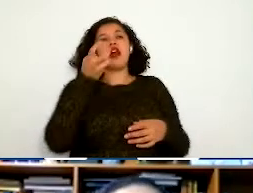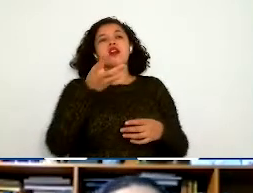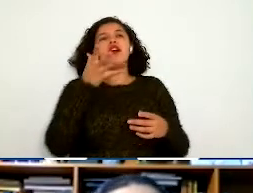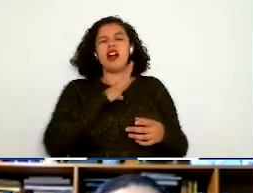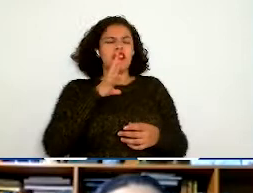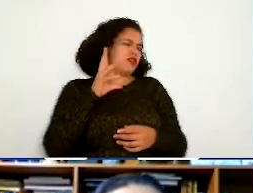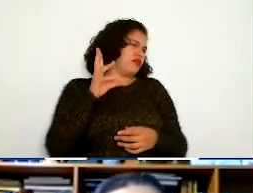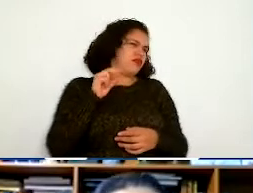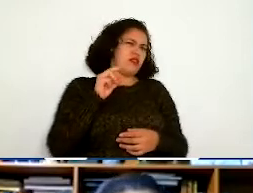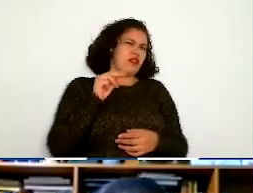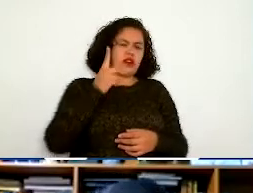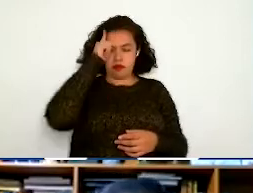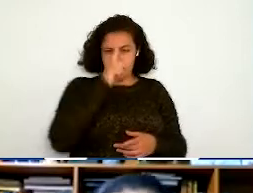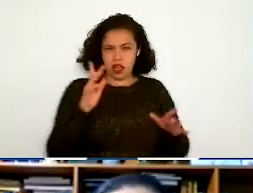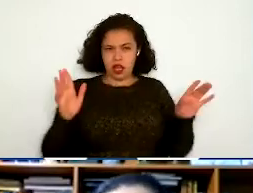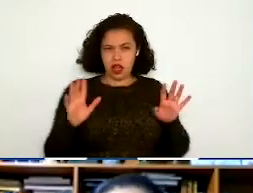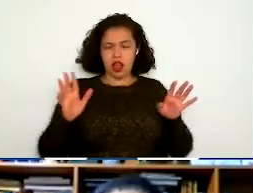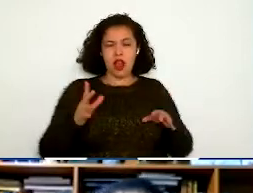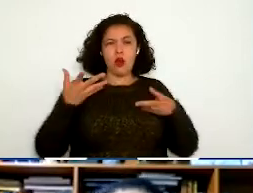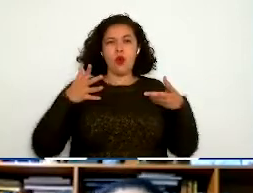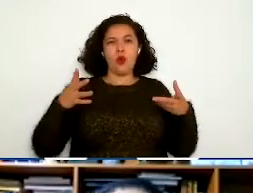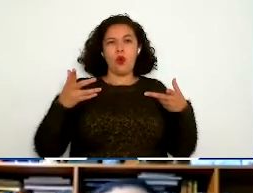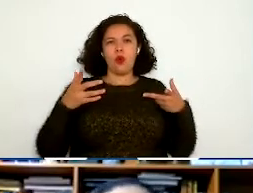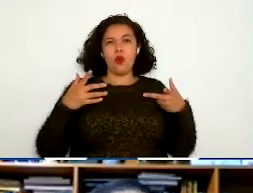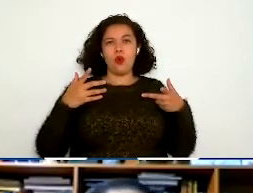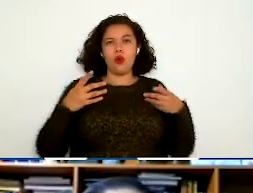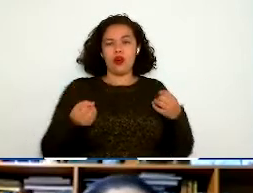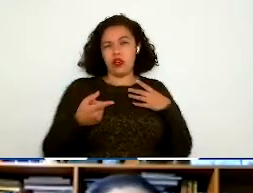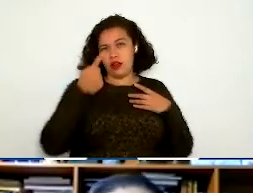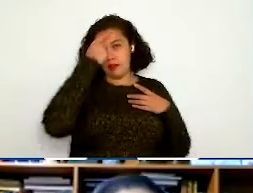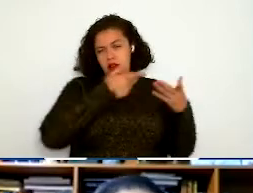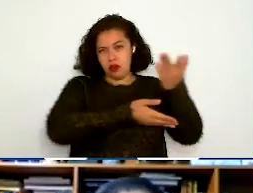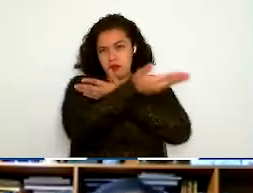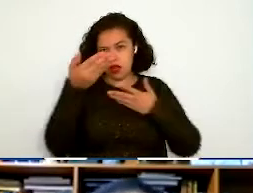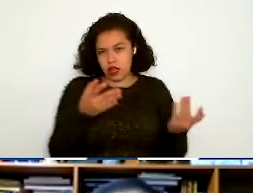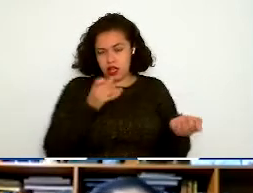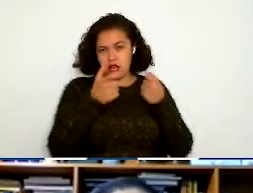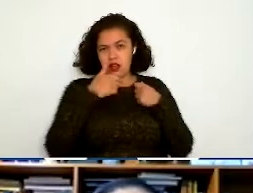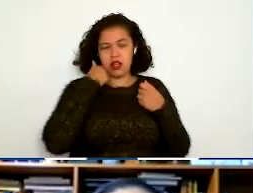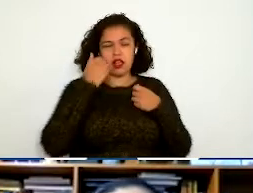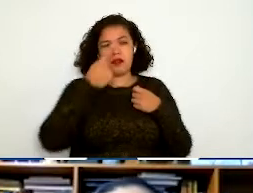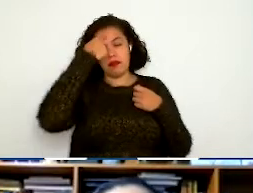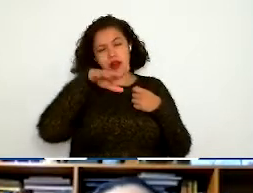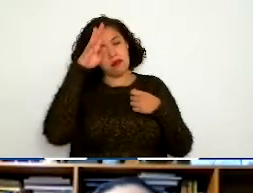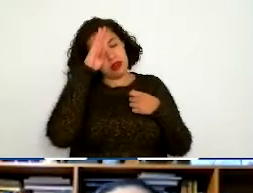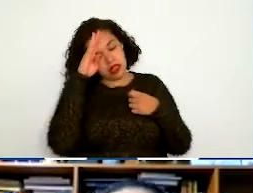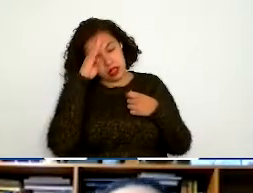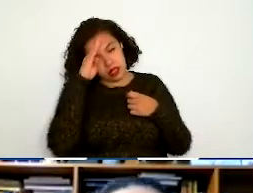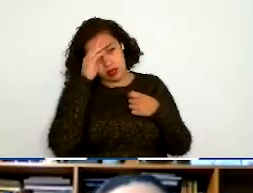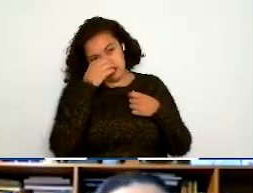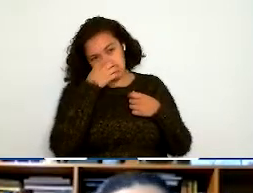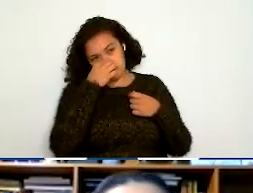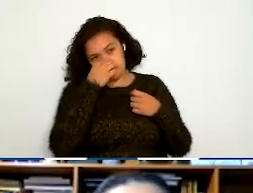estas construcciones cualitativas, y quiero un poco compartir con ustedes esto, es reflexionar que debe